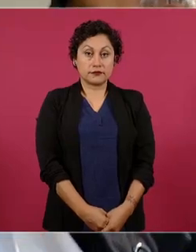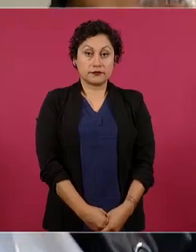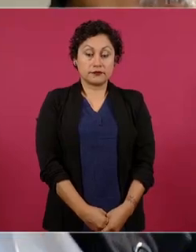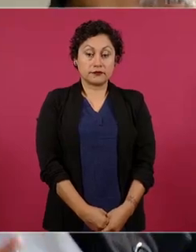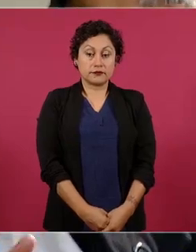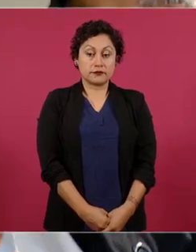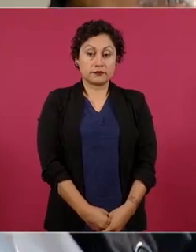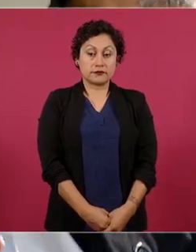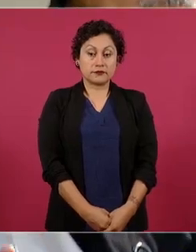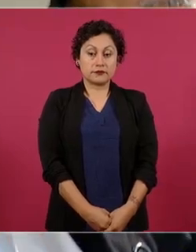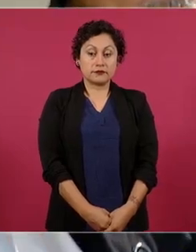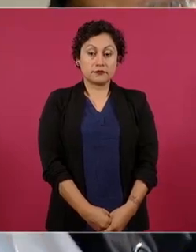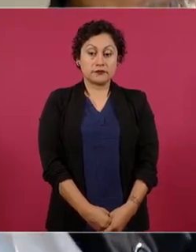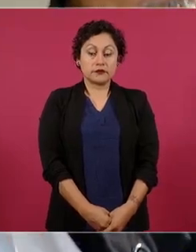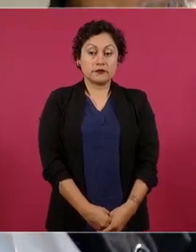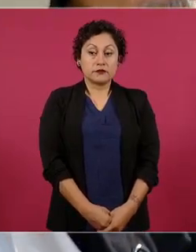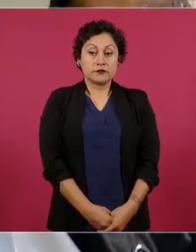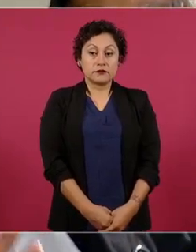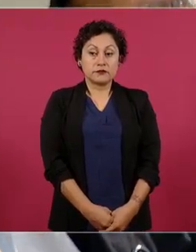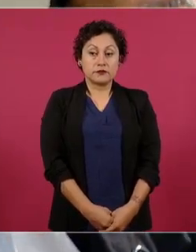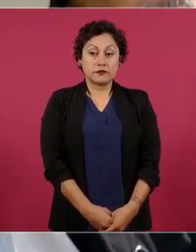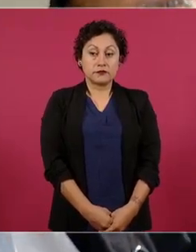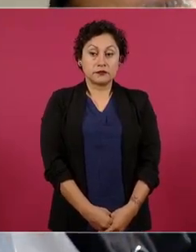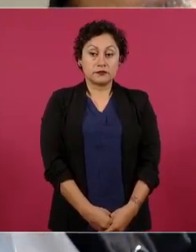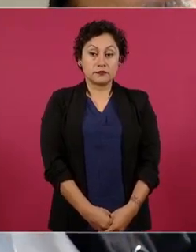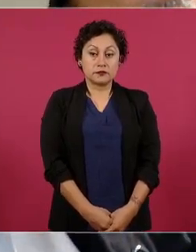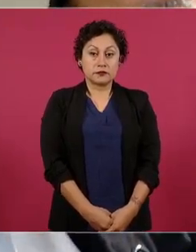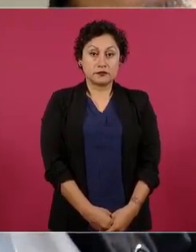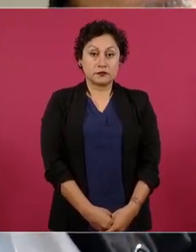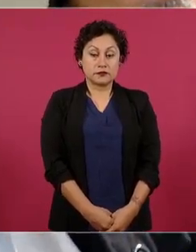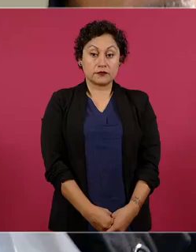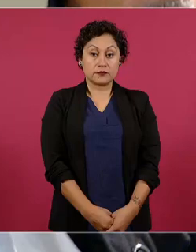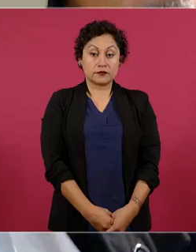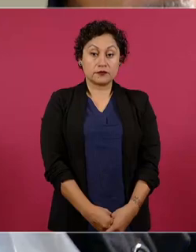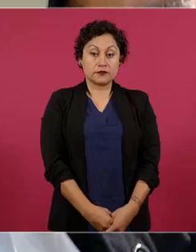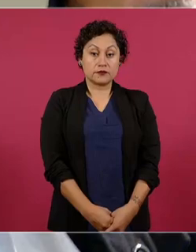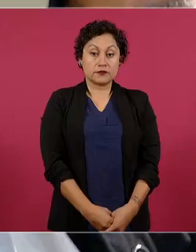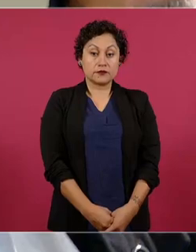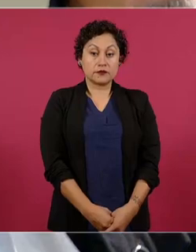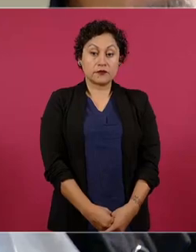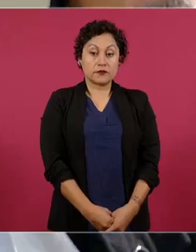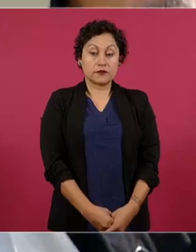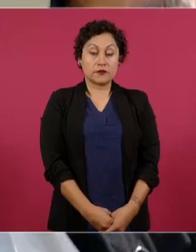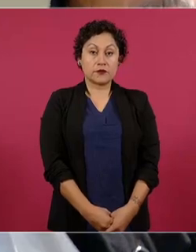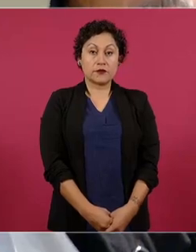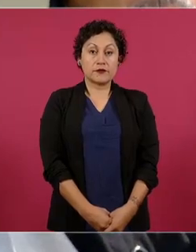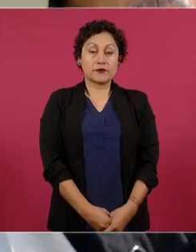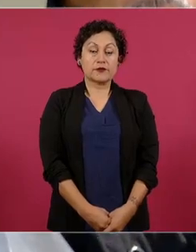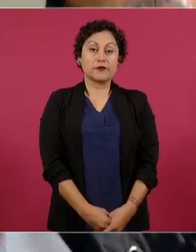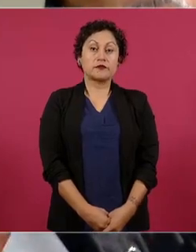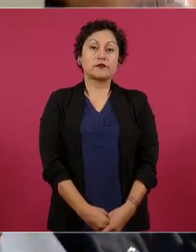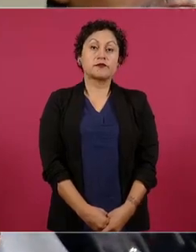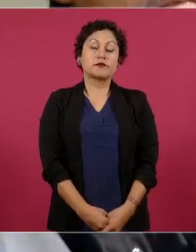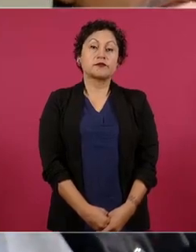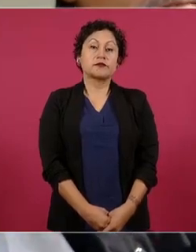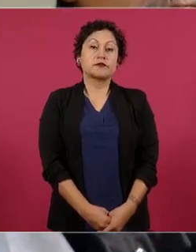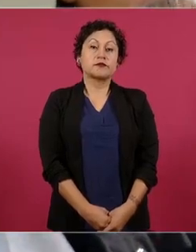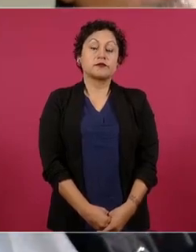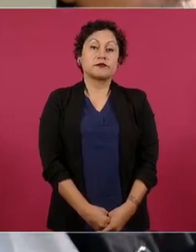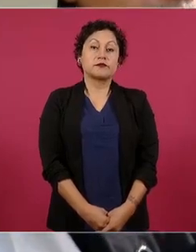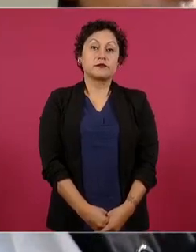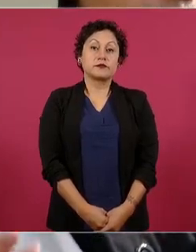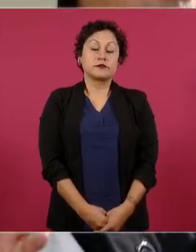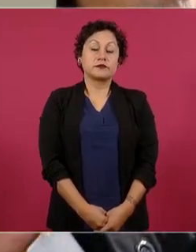sociales, comienzan a golpear a los choferes y comienzan las mesas de diálogo a las 10 de la noche,